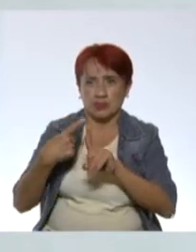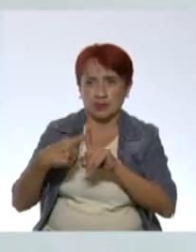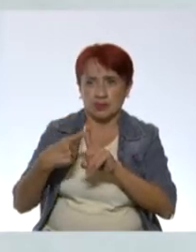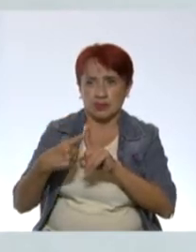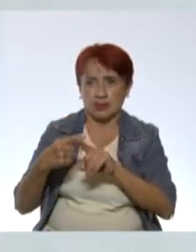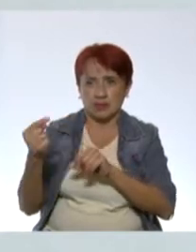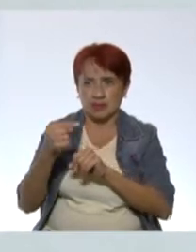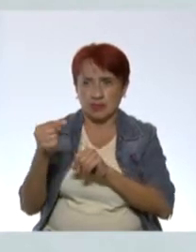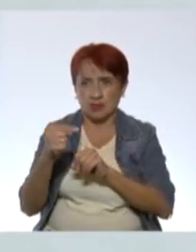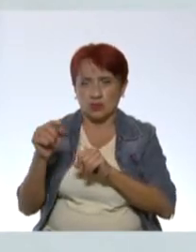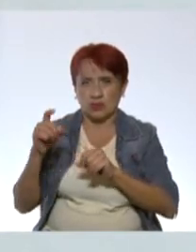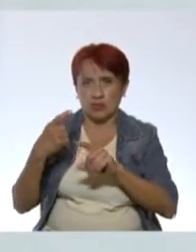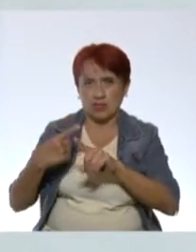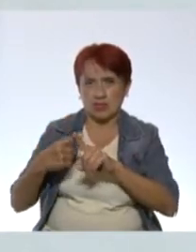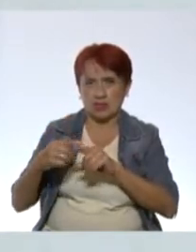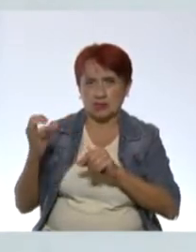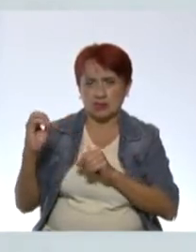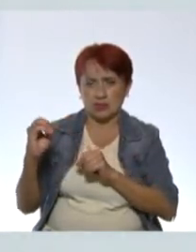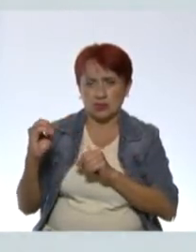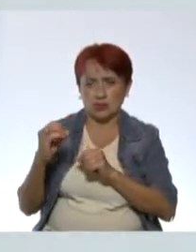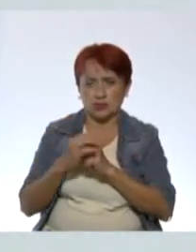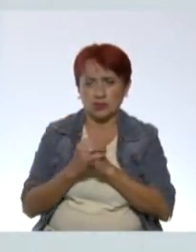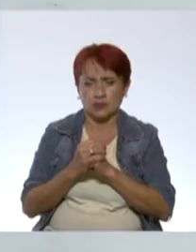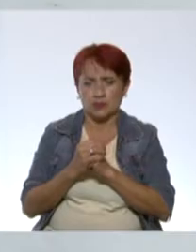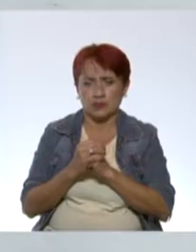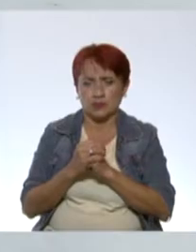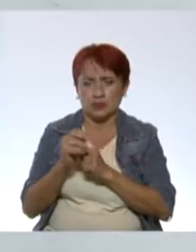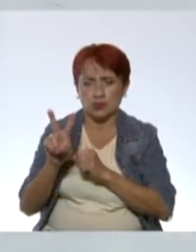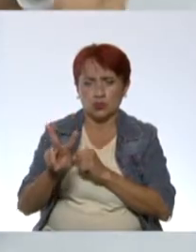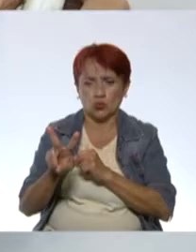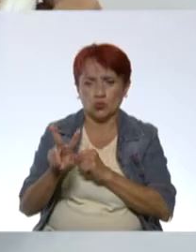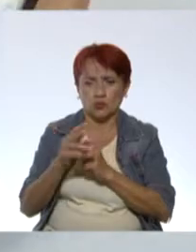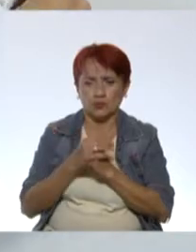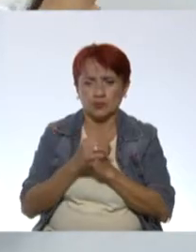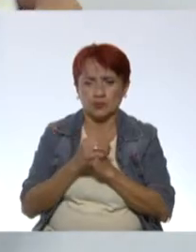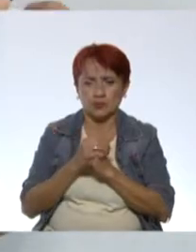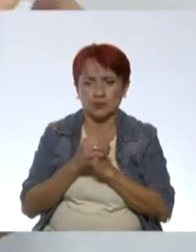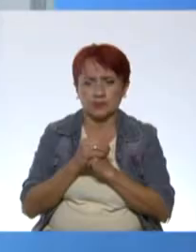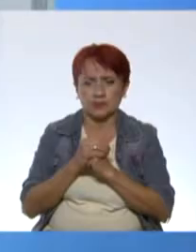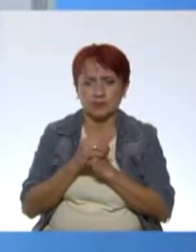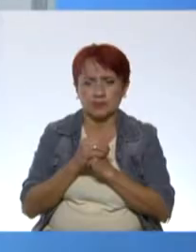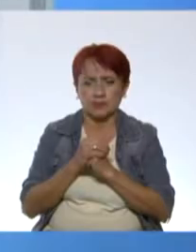x menos mi x0, que ya sabemos que es 2.